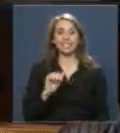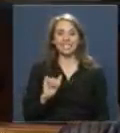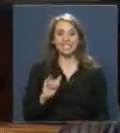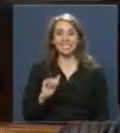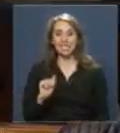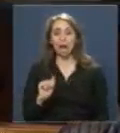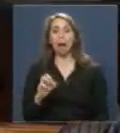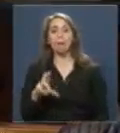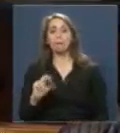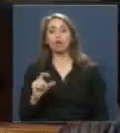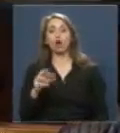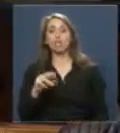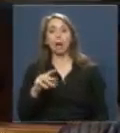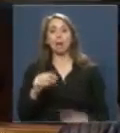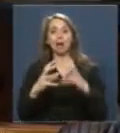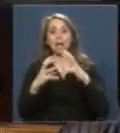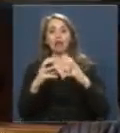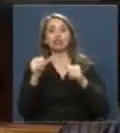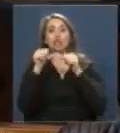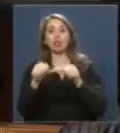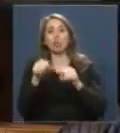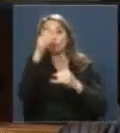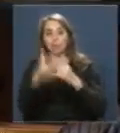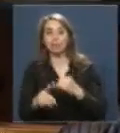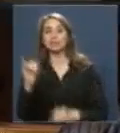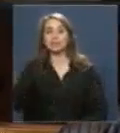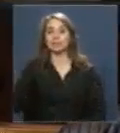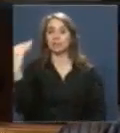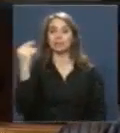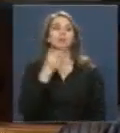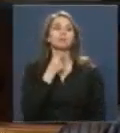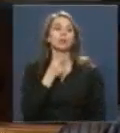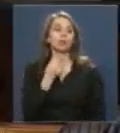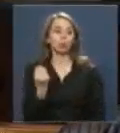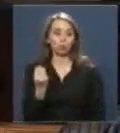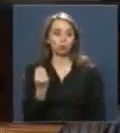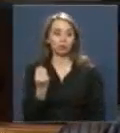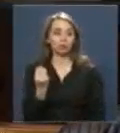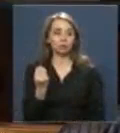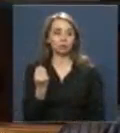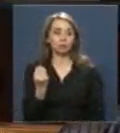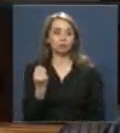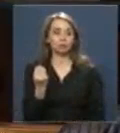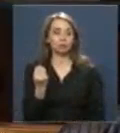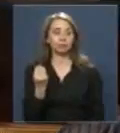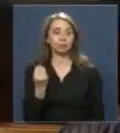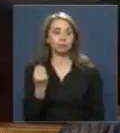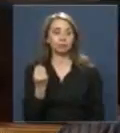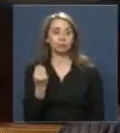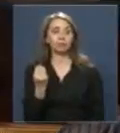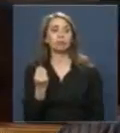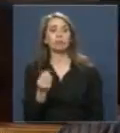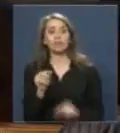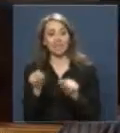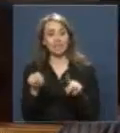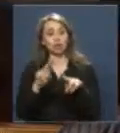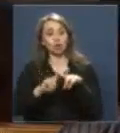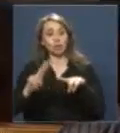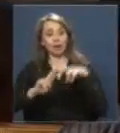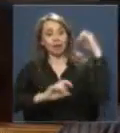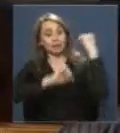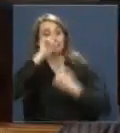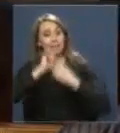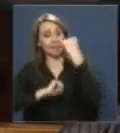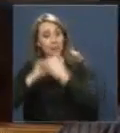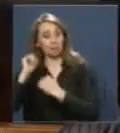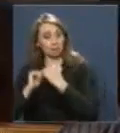programada. Perfecto, si así me gusta. Muestra. Ya. Esta práctica,